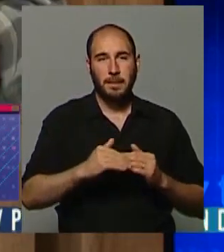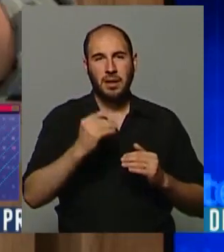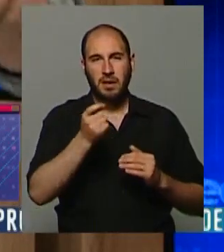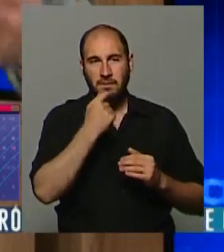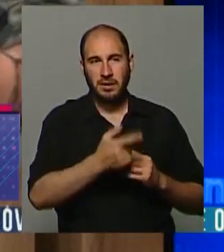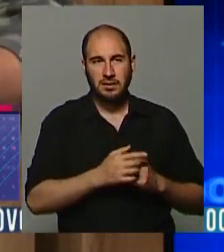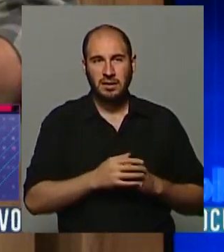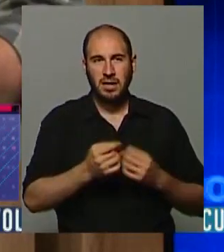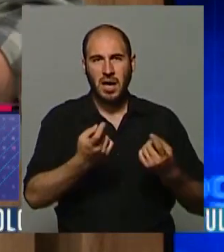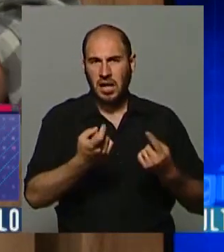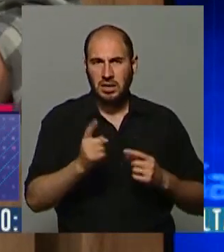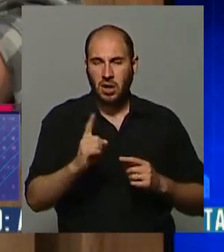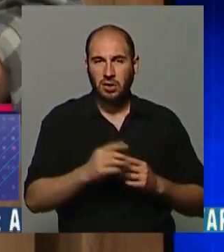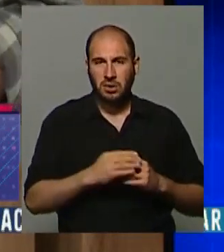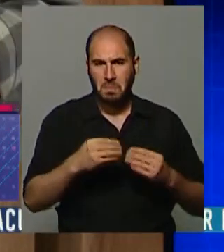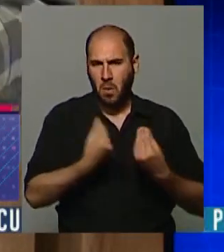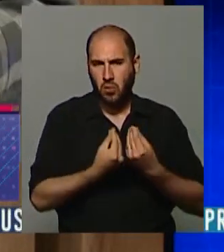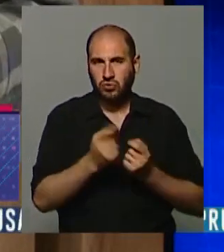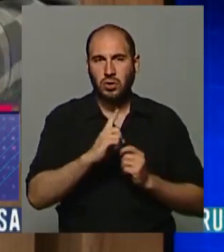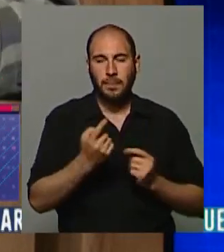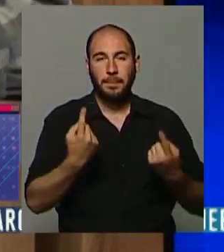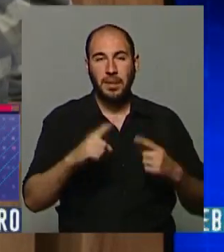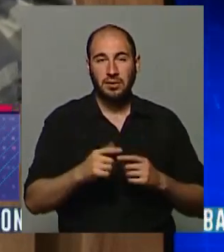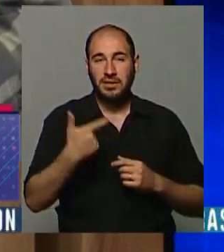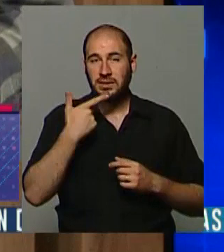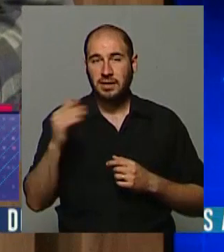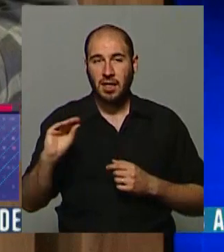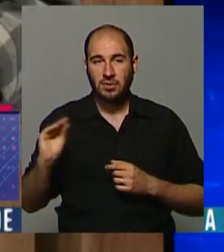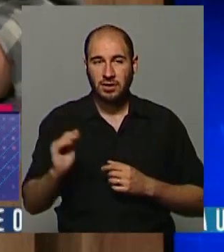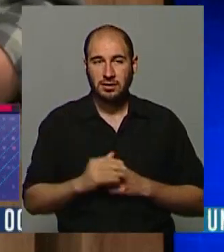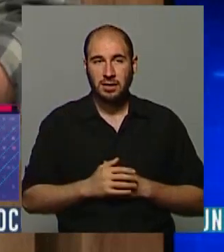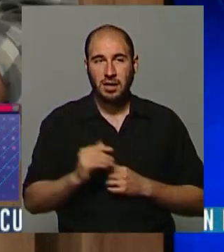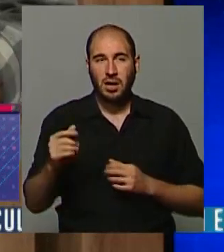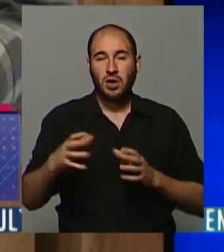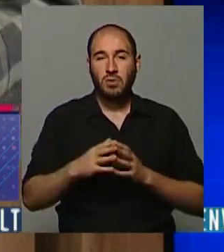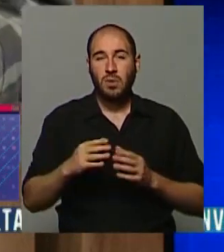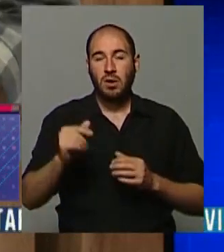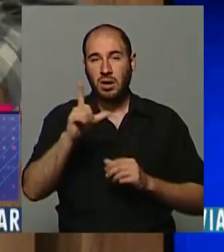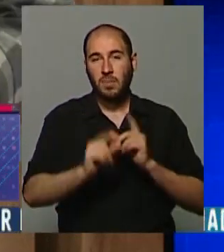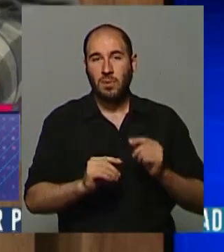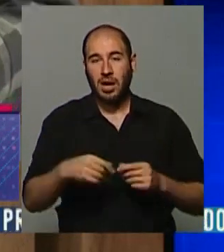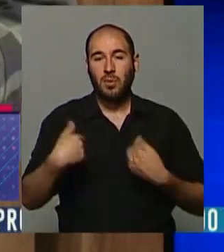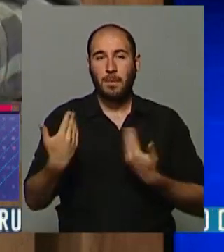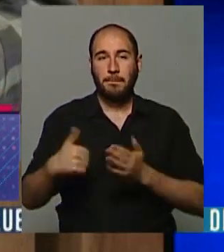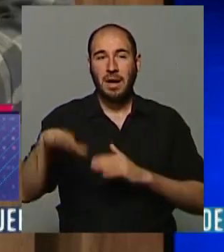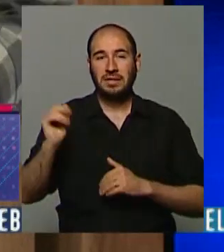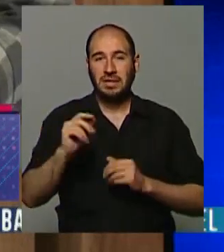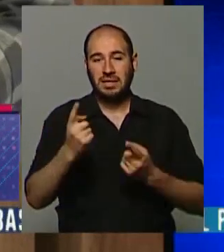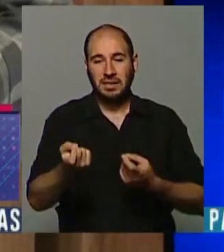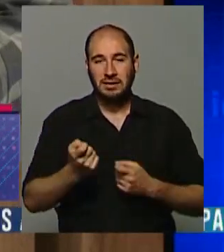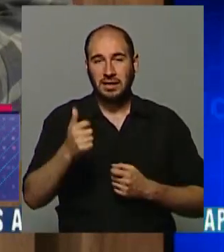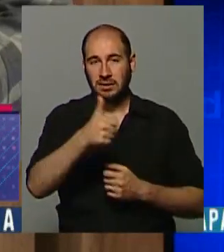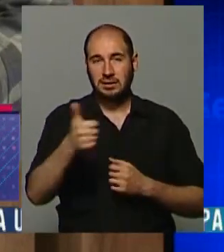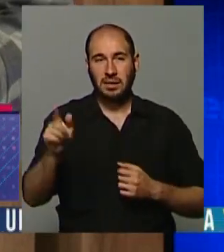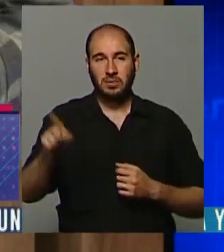sea, no necesita gran cantidad de números, pero en la Cámara de Senadores el Partido Republicano tiene mayoría y se necesita 2/3,